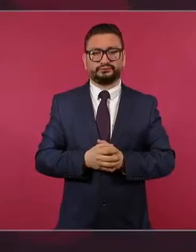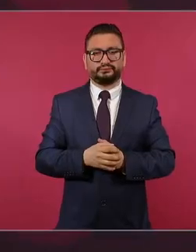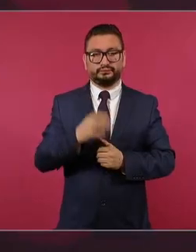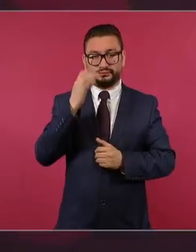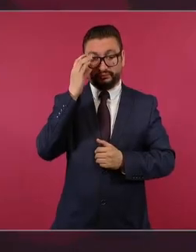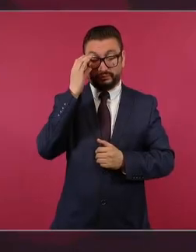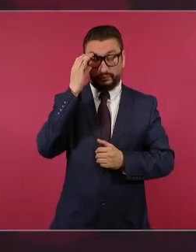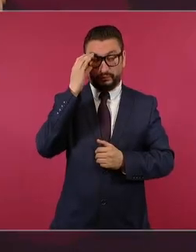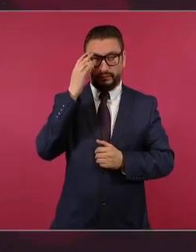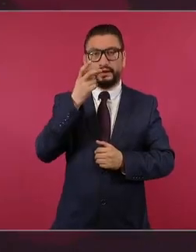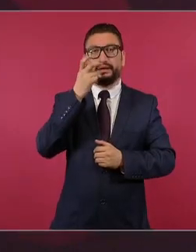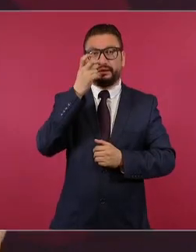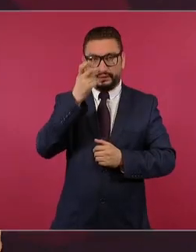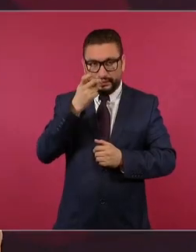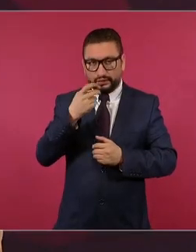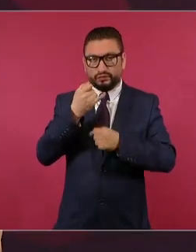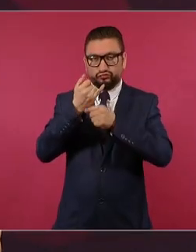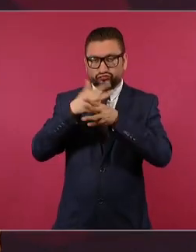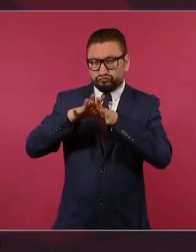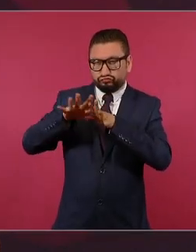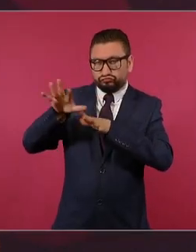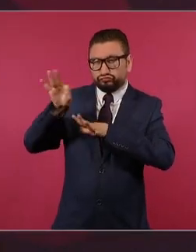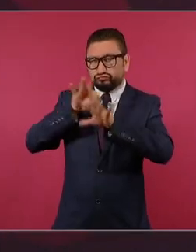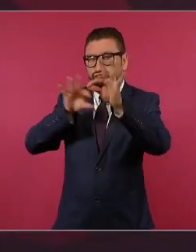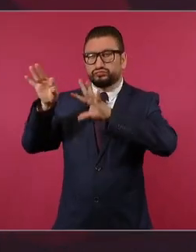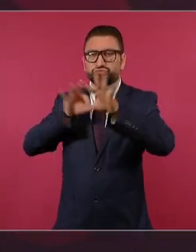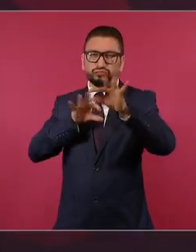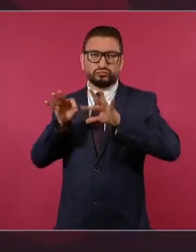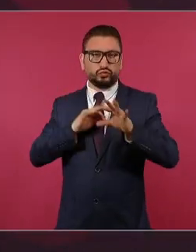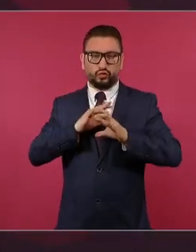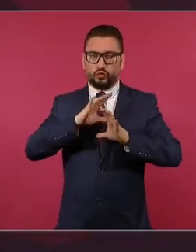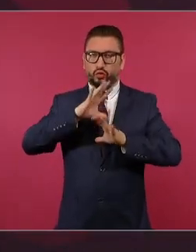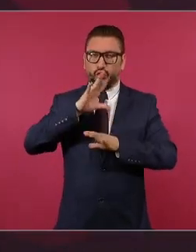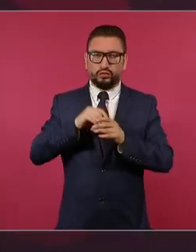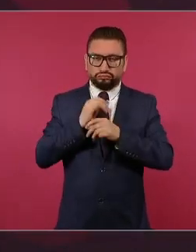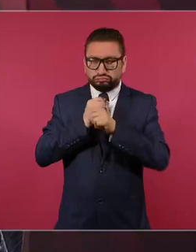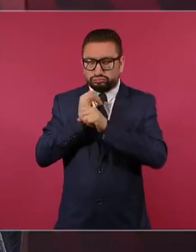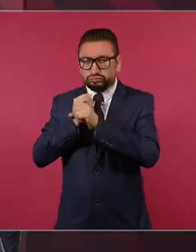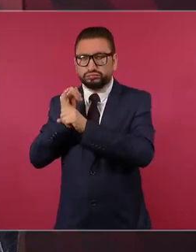y voy a reconstruir. Además,